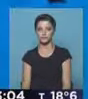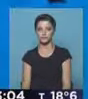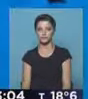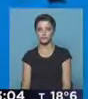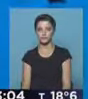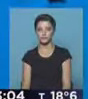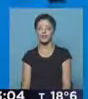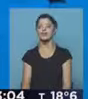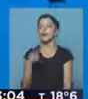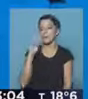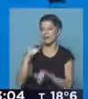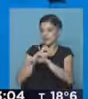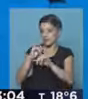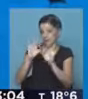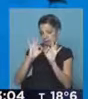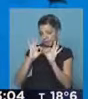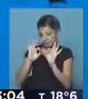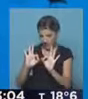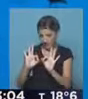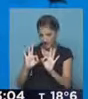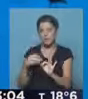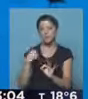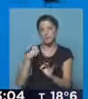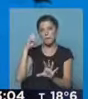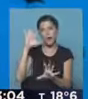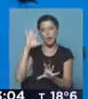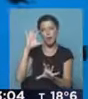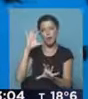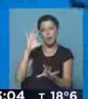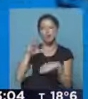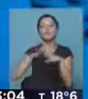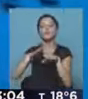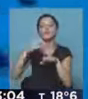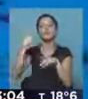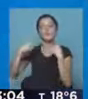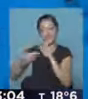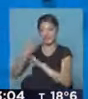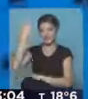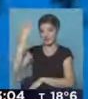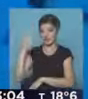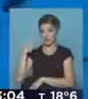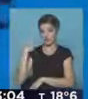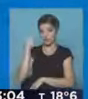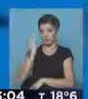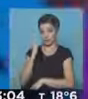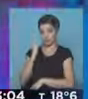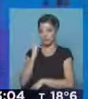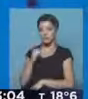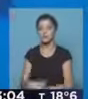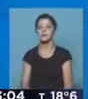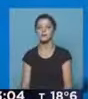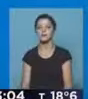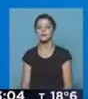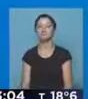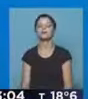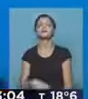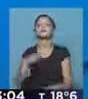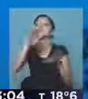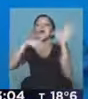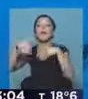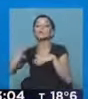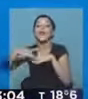Veíamos este completo informe y nos recordaba los distintos casos de los que le hablaba cuando se los presentaba, es decir, referéndums convocados